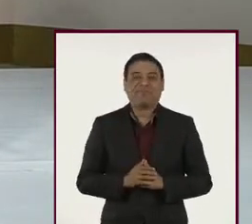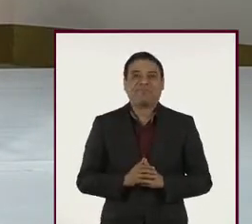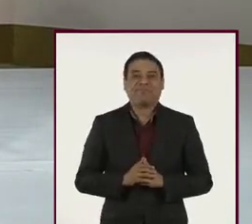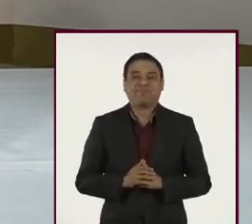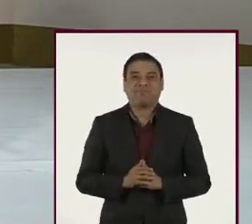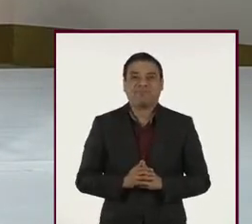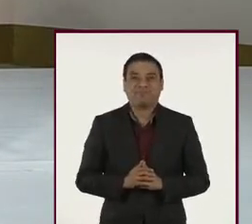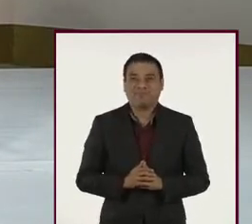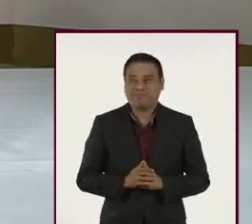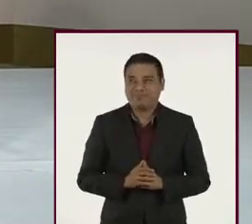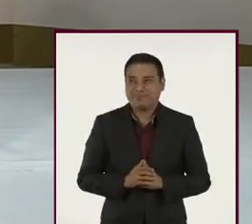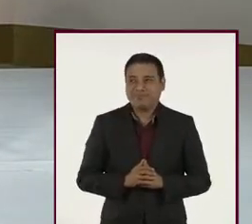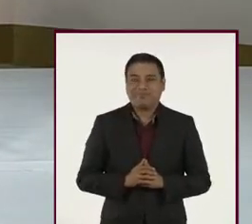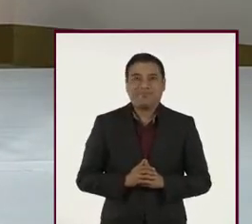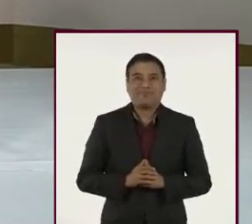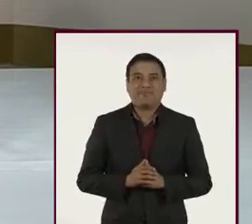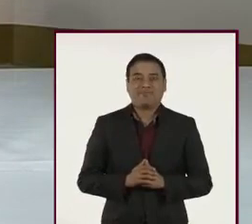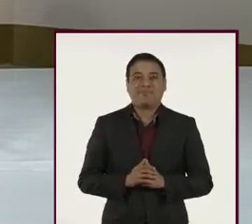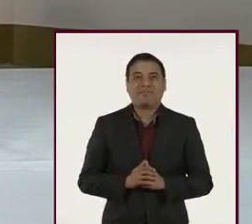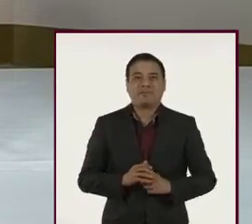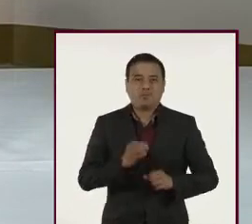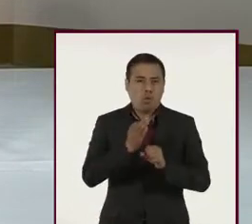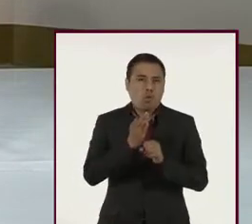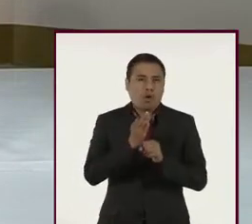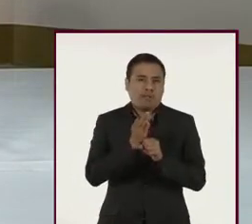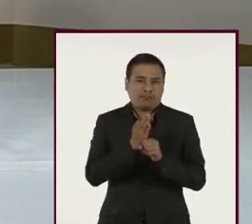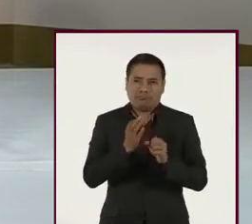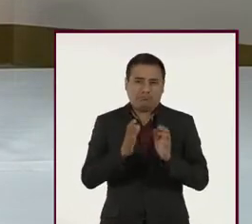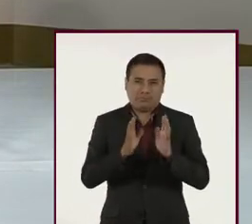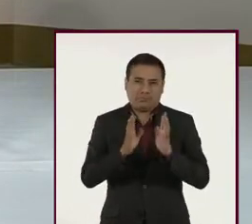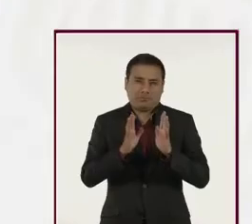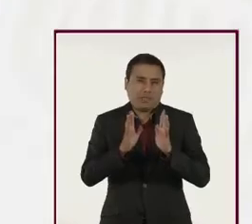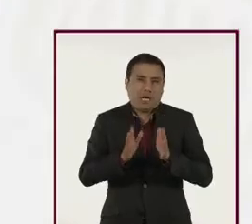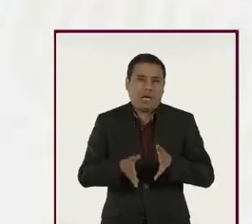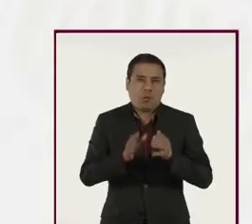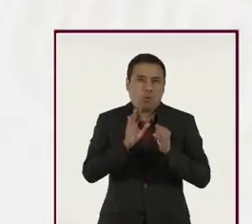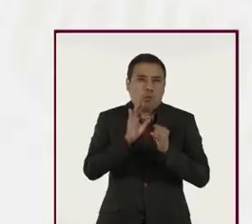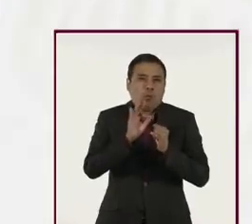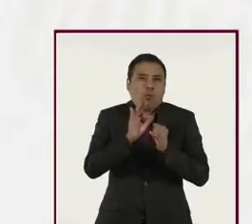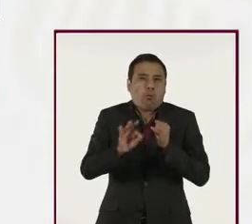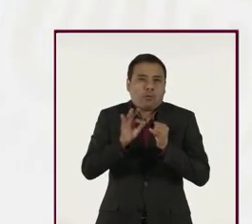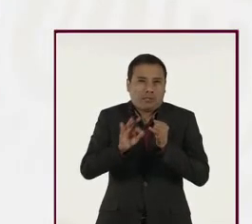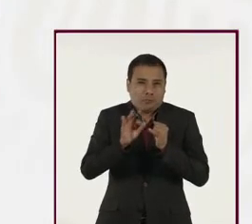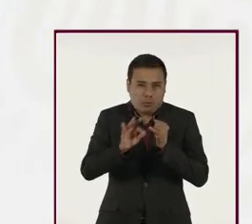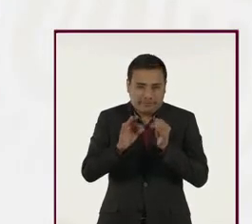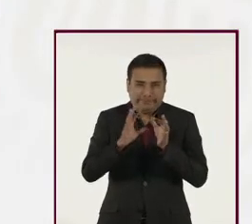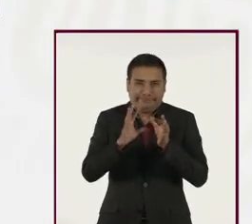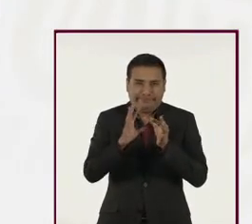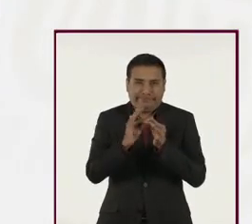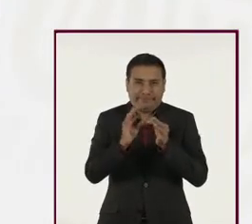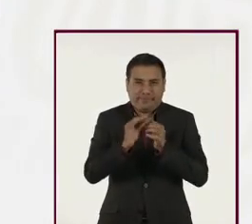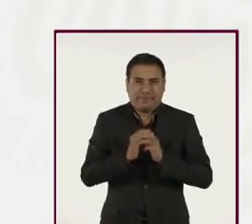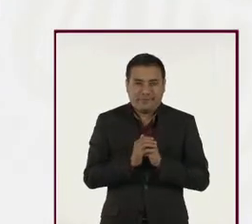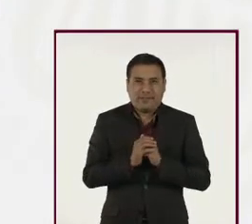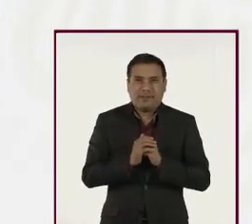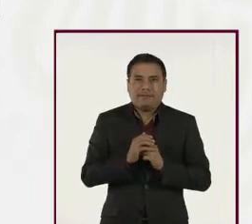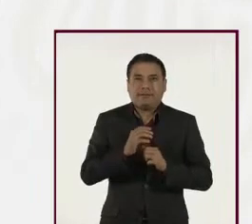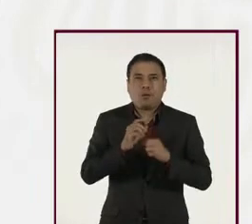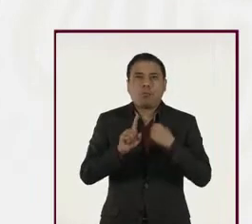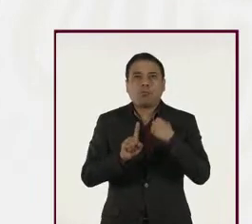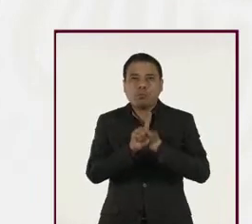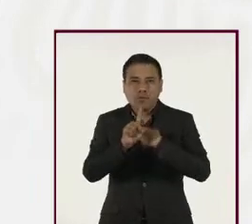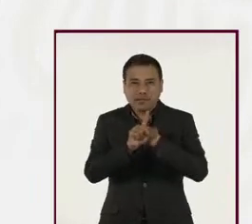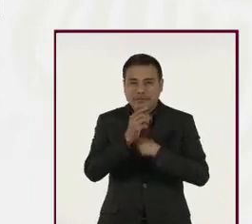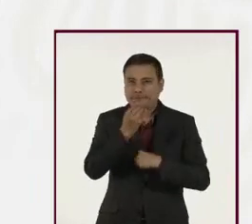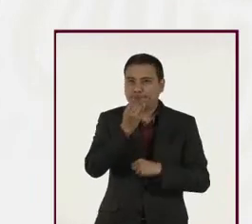que sí. Muy bien. Para terminar, ya nada más vamos a hablar del último de los padecimientos de los trastornos de la conducta alimentaria,